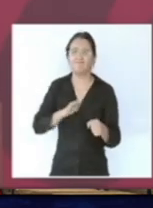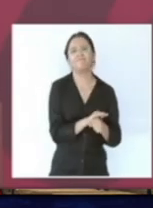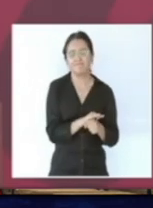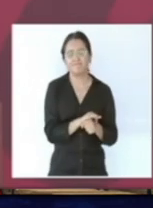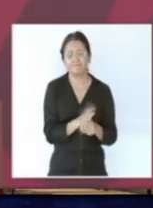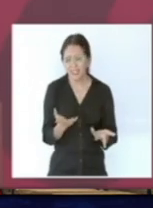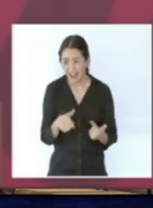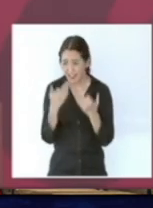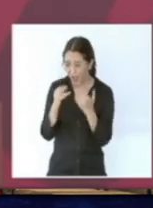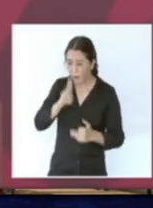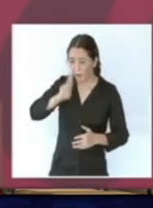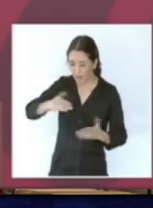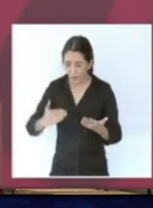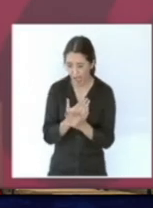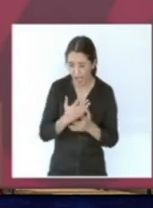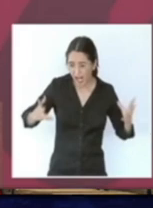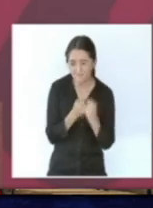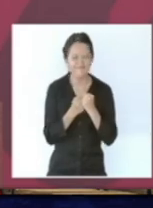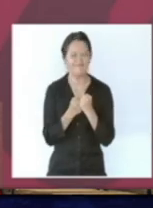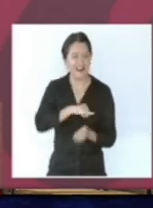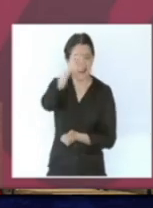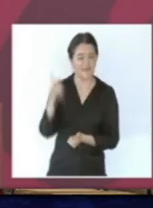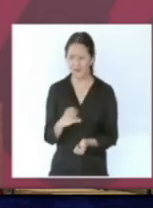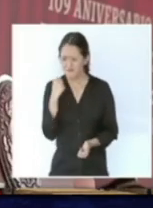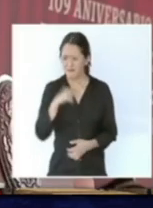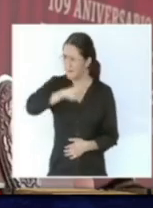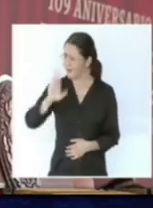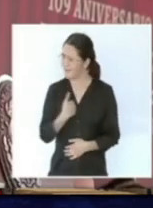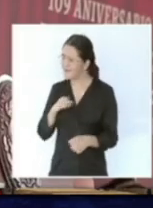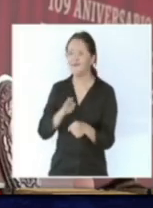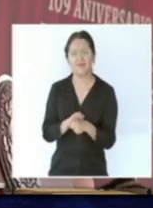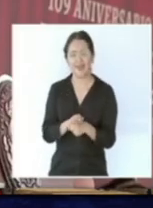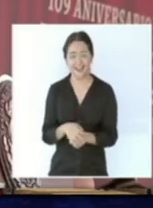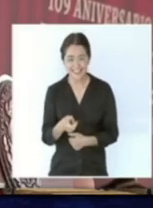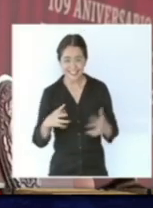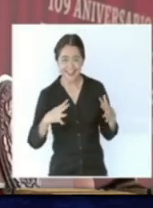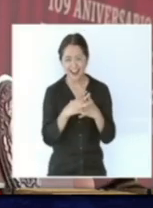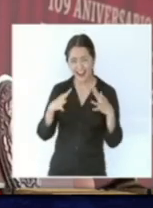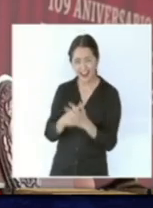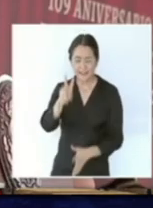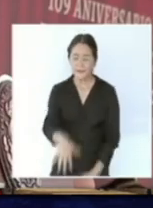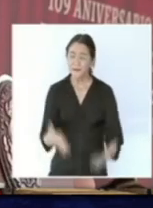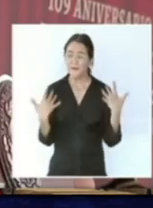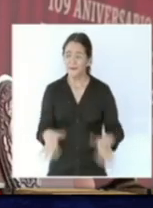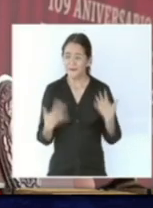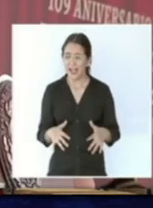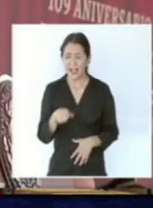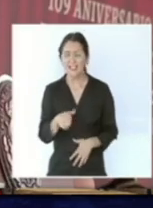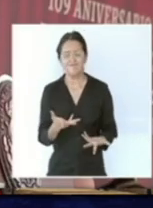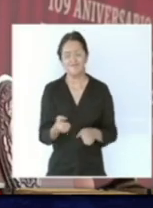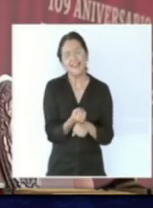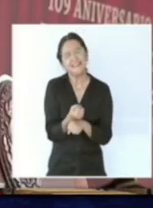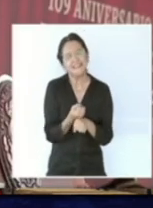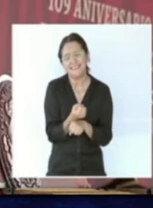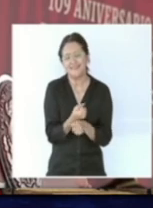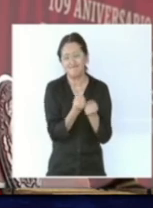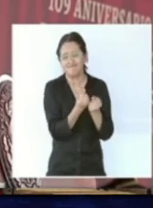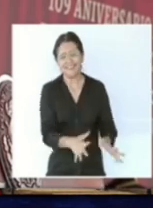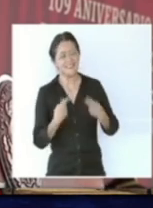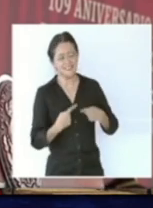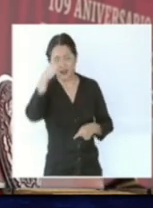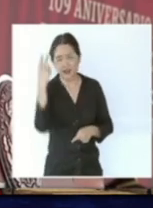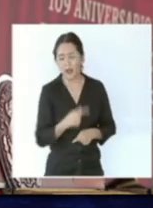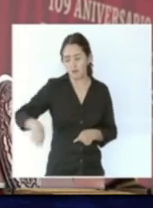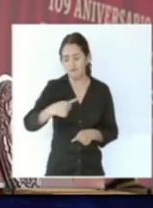antes de atestiguarlamiento de nuestra soberanía colmada de estoicismo está empapada de la sangre de ilustres mexicanos